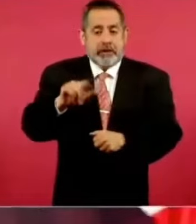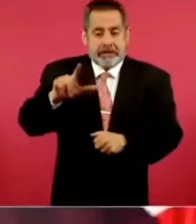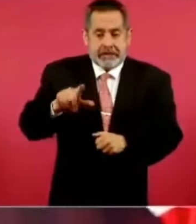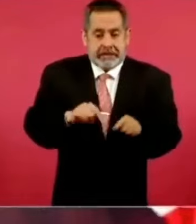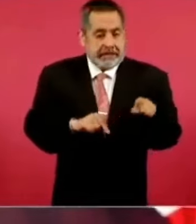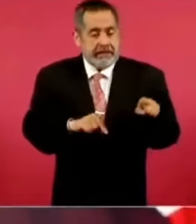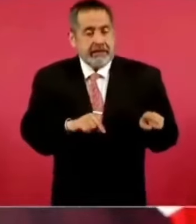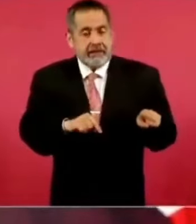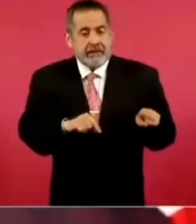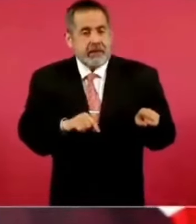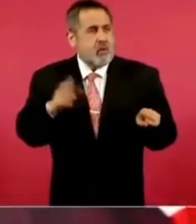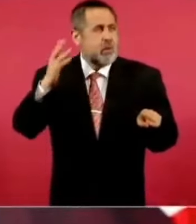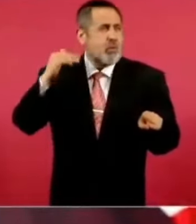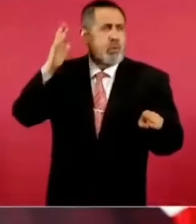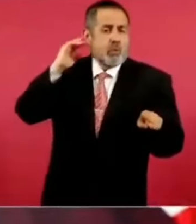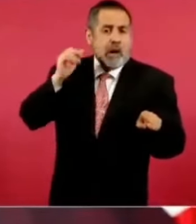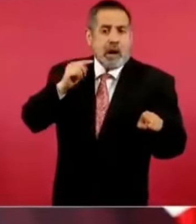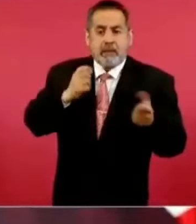1857 se incendió.